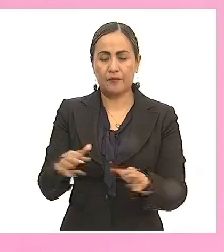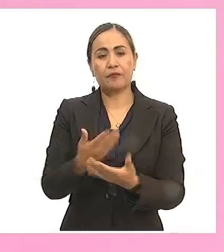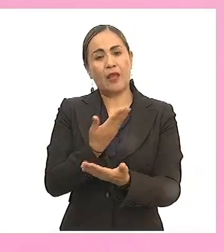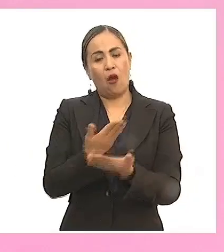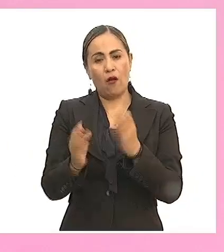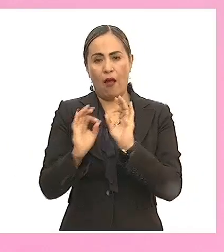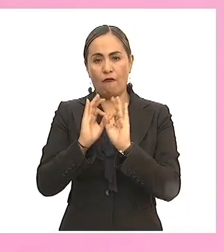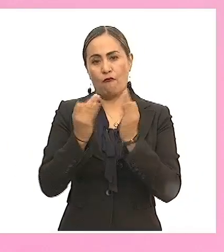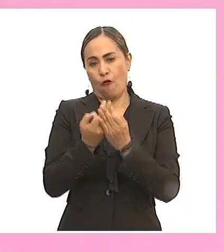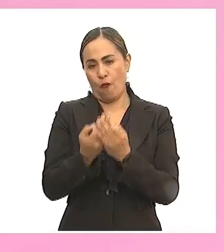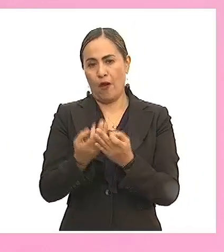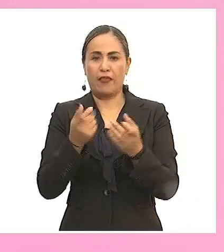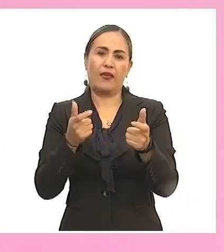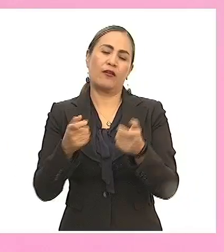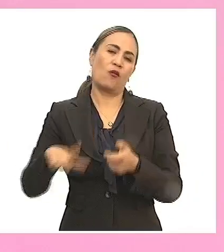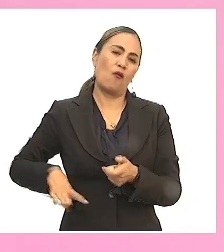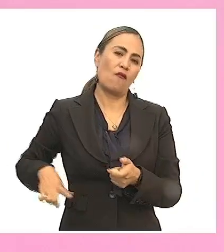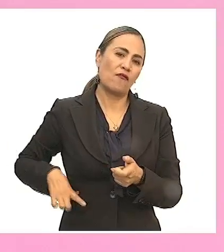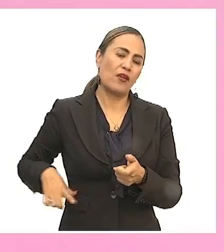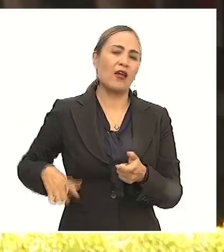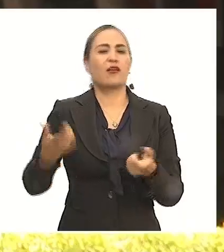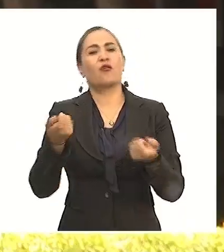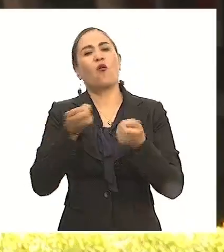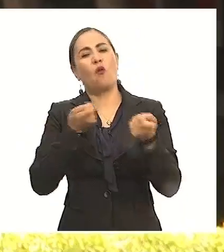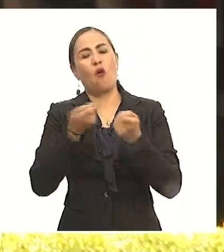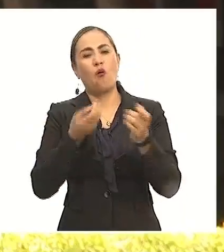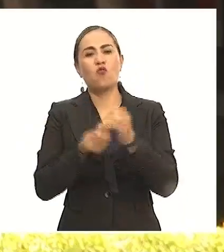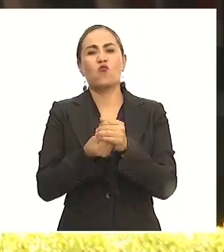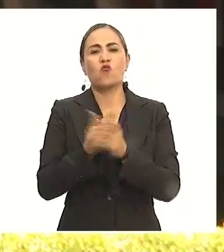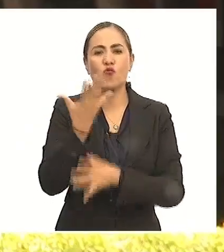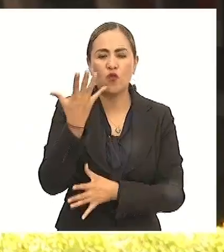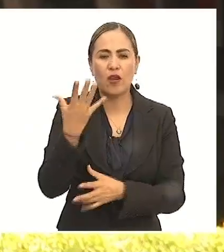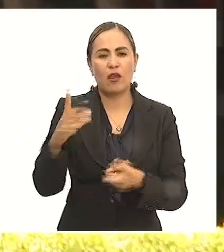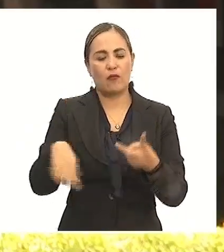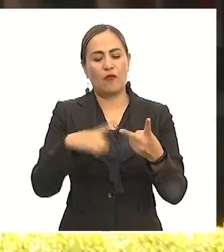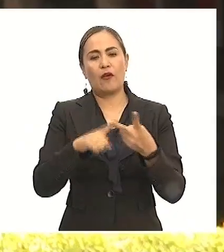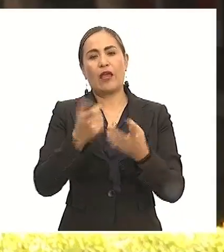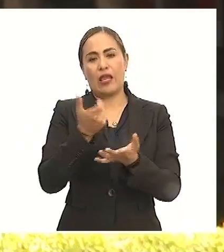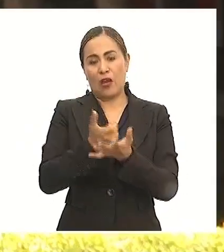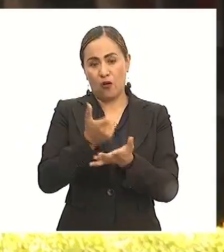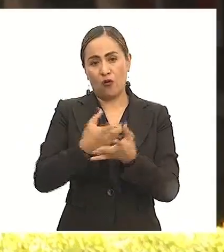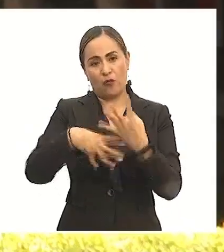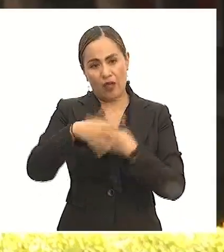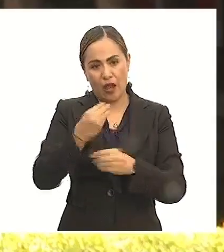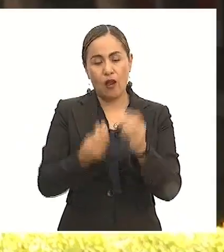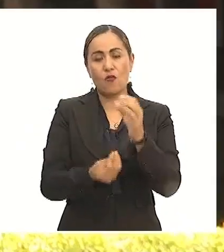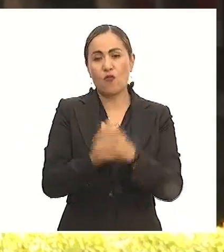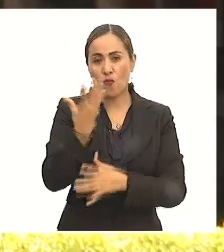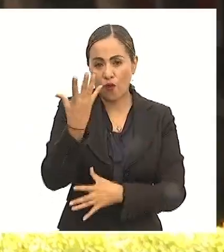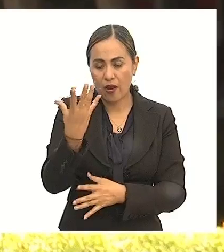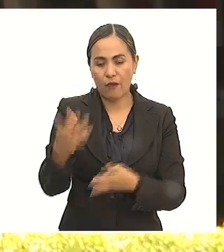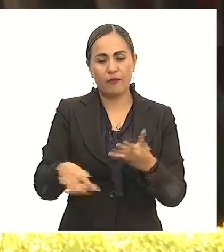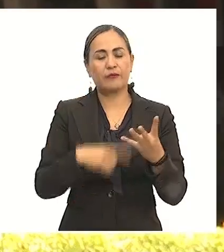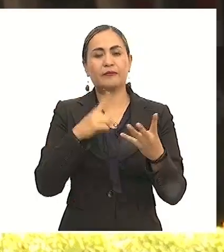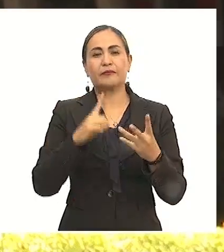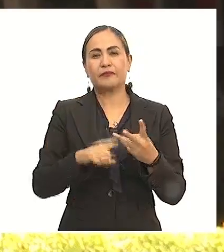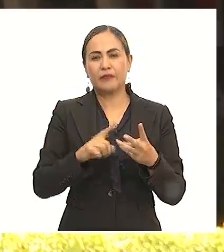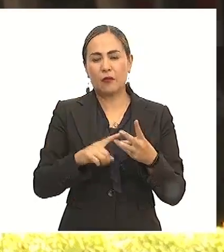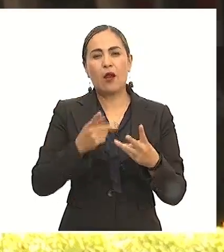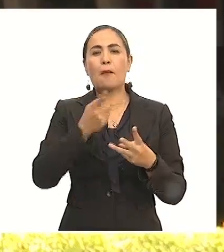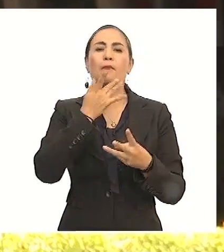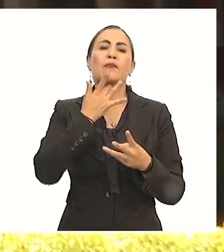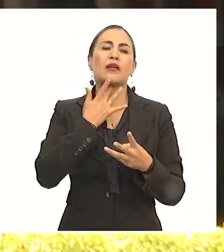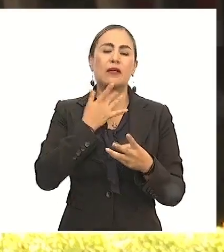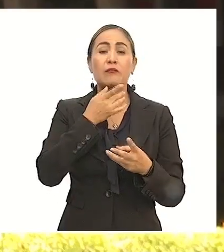nueva, una nueva política económica y una nueva política en cuanto al